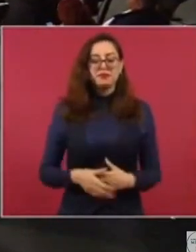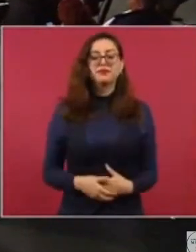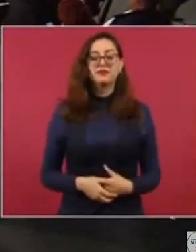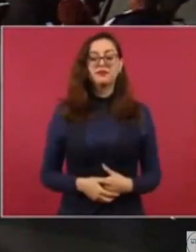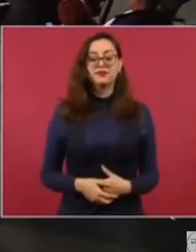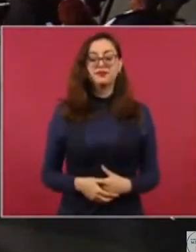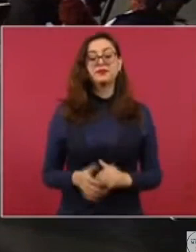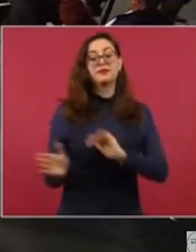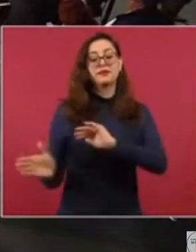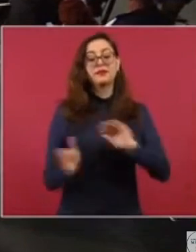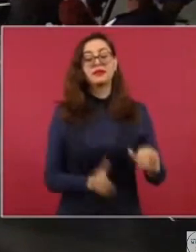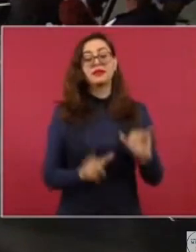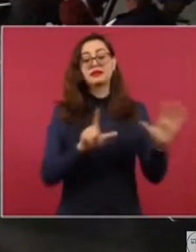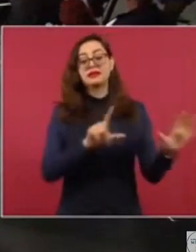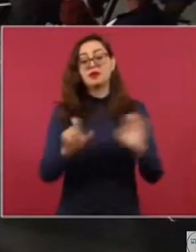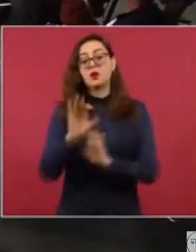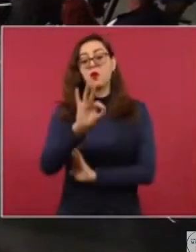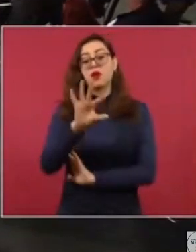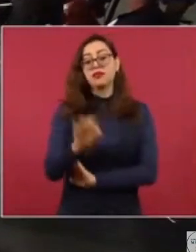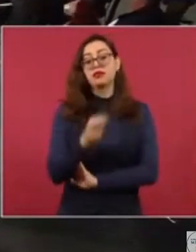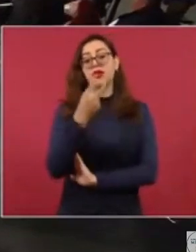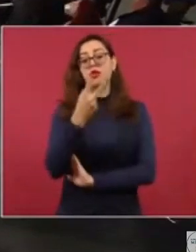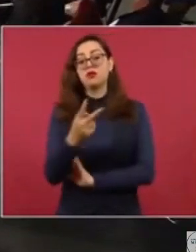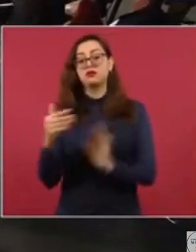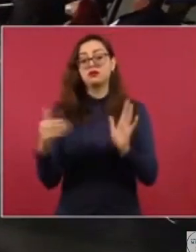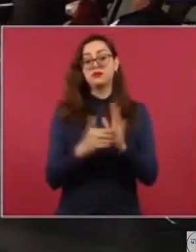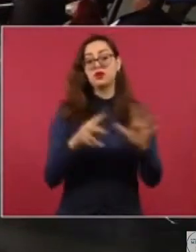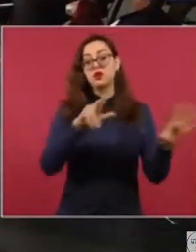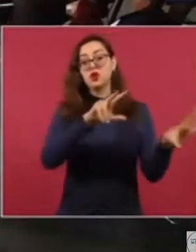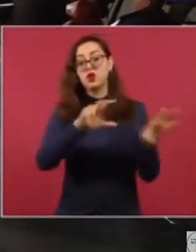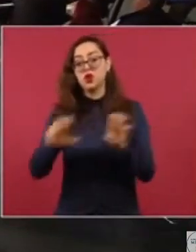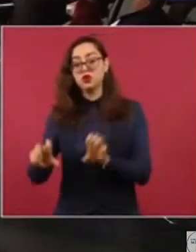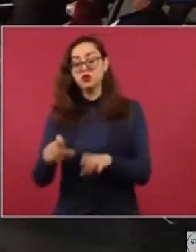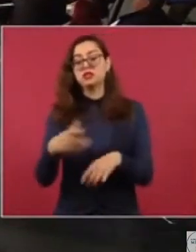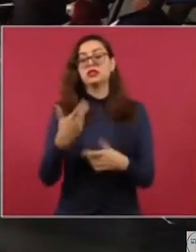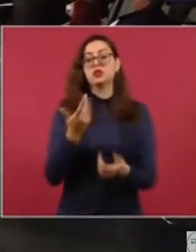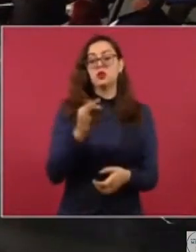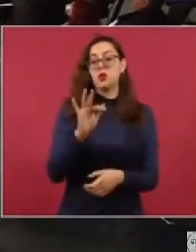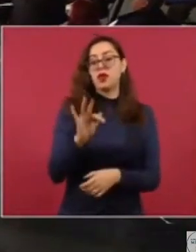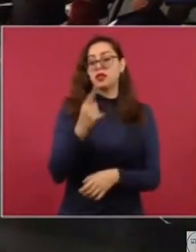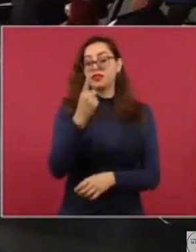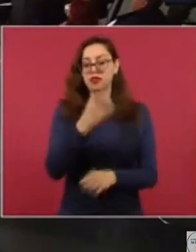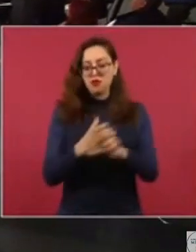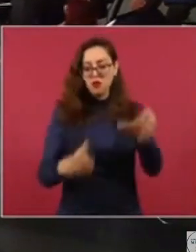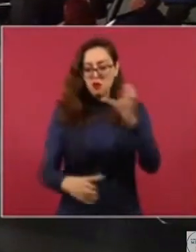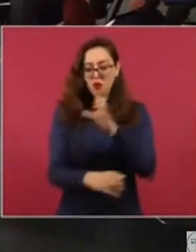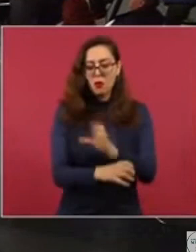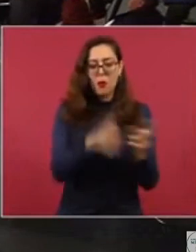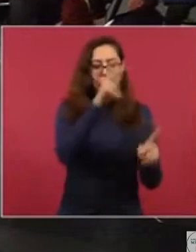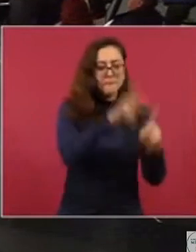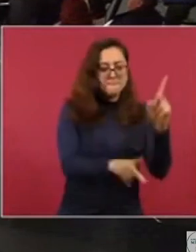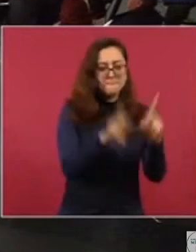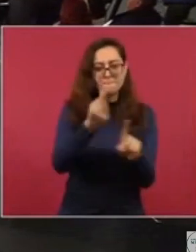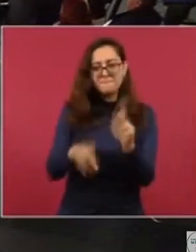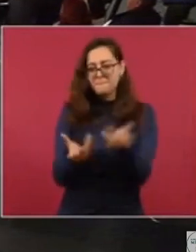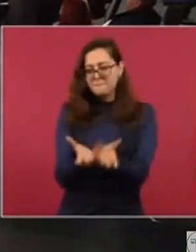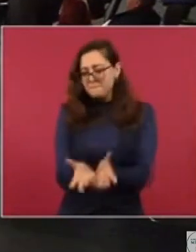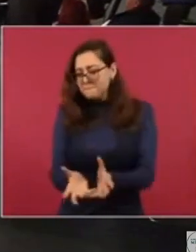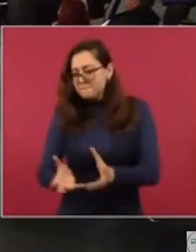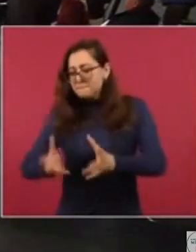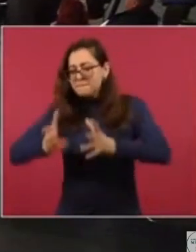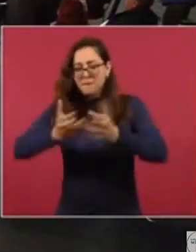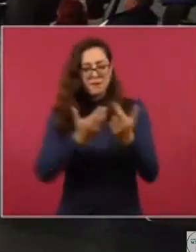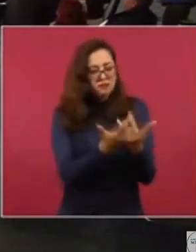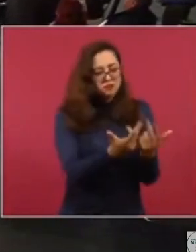742 mil 891 fragmentos de cerámica que están siendo analizados en los